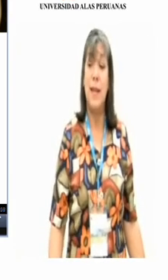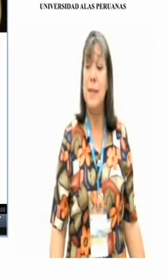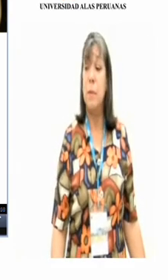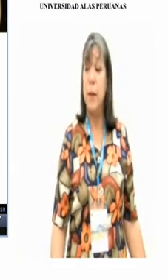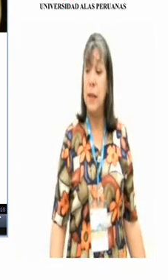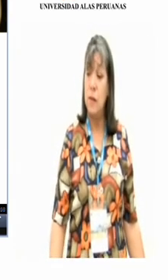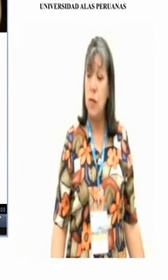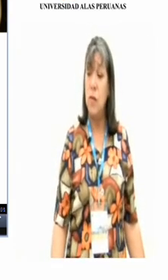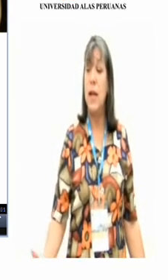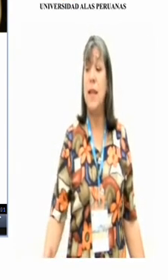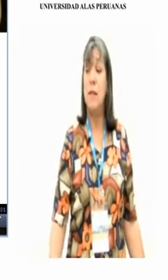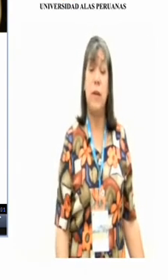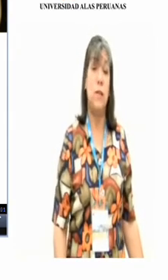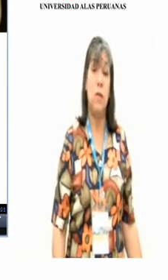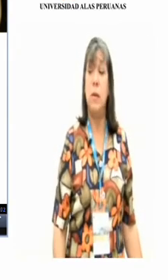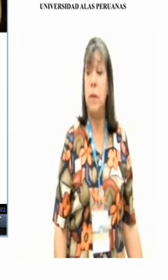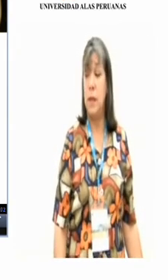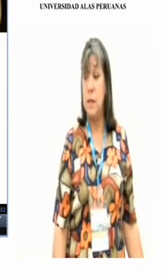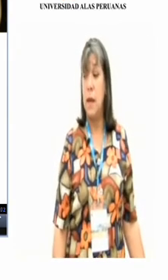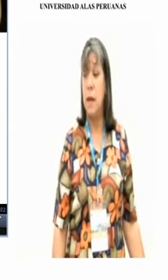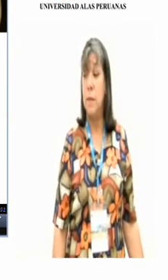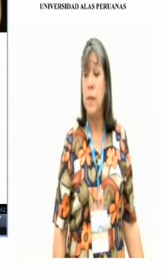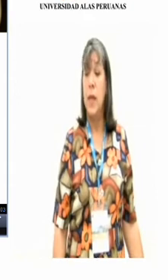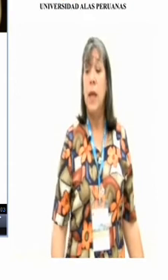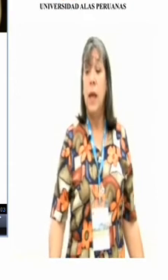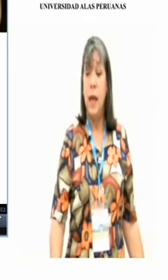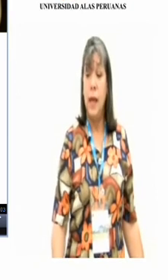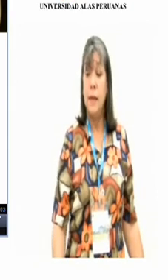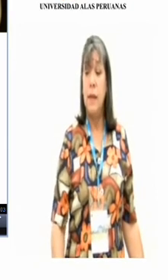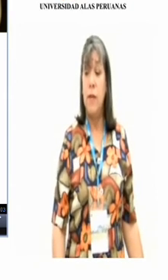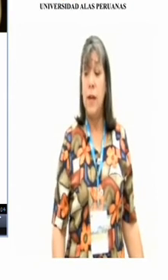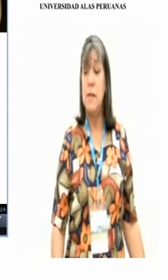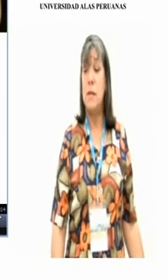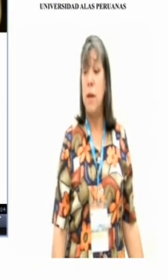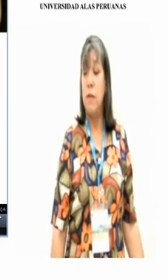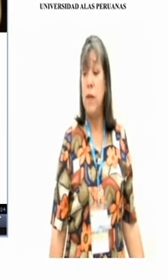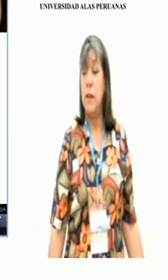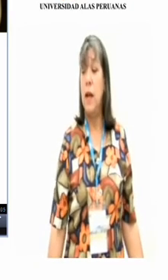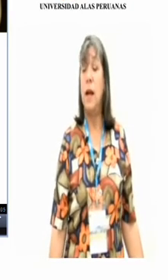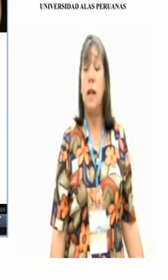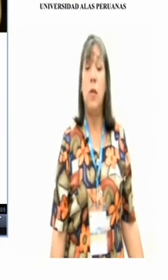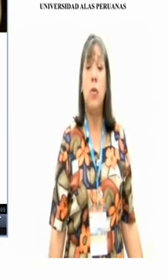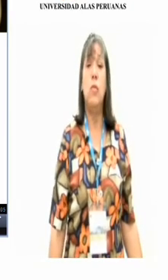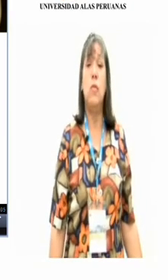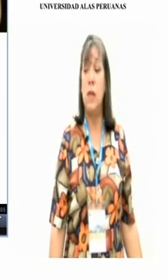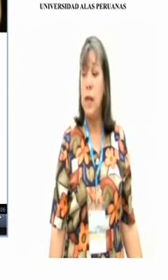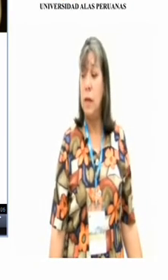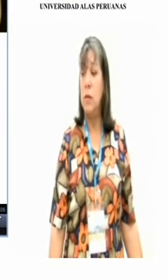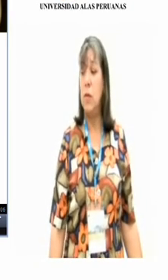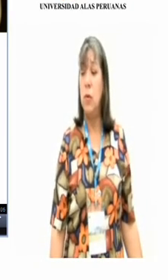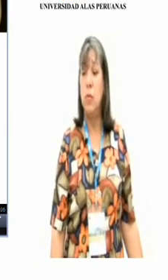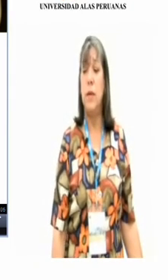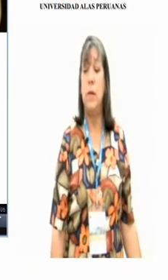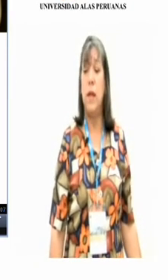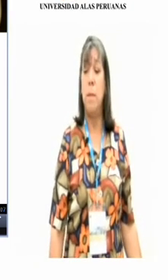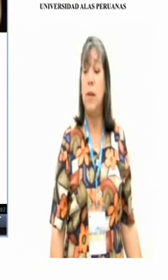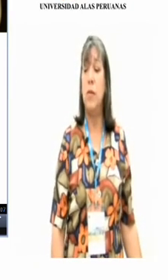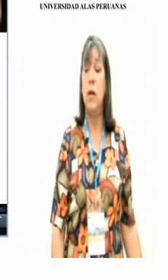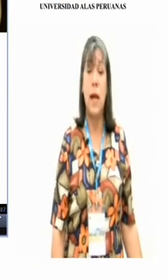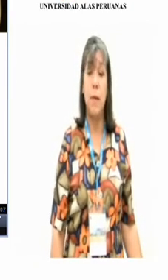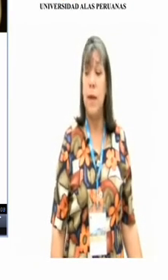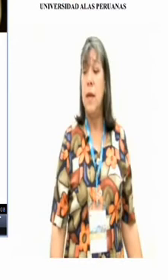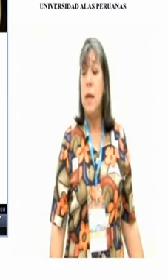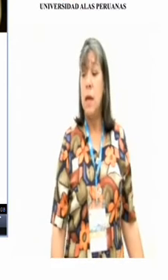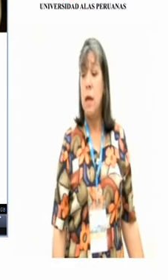teorías descansa más, pues, en la interpretación que en la definición de aprendizaje. Estas diferencias se manifiestan alrededor de un cierto número